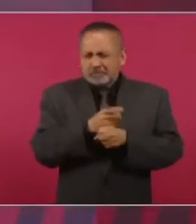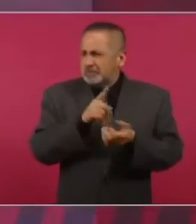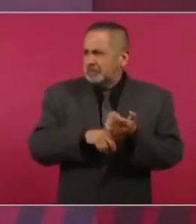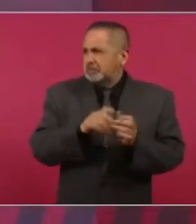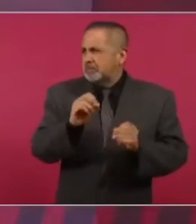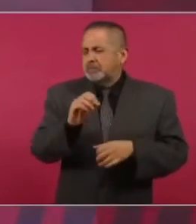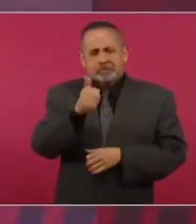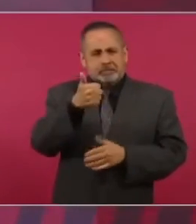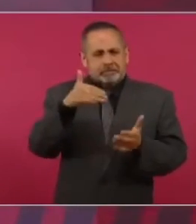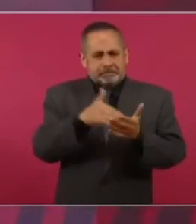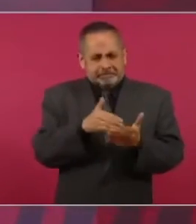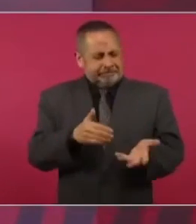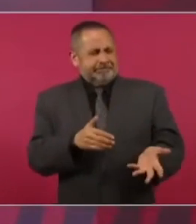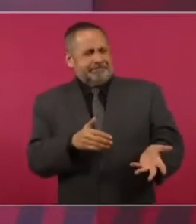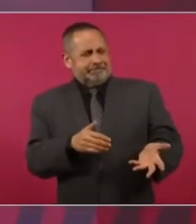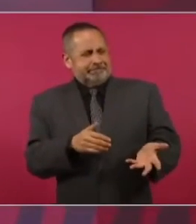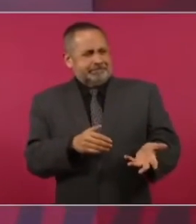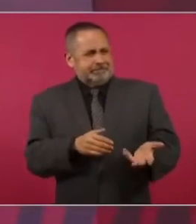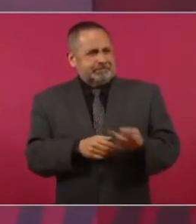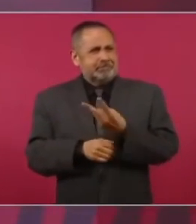6,000.